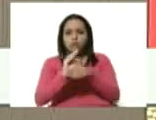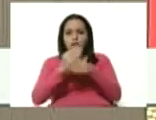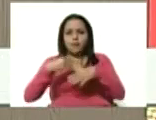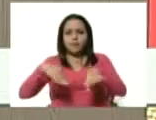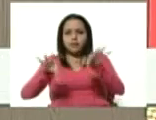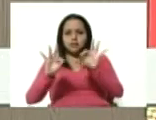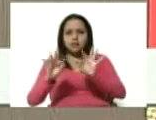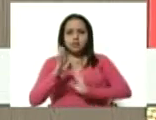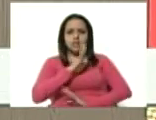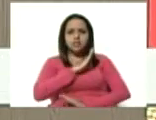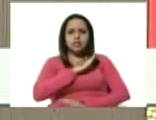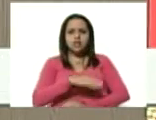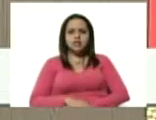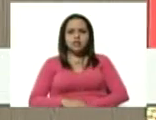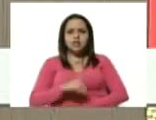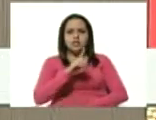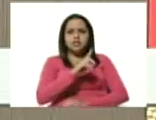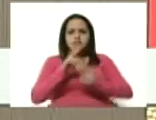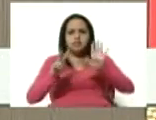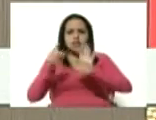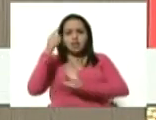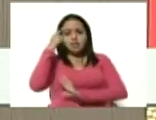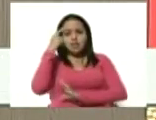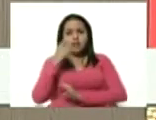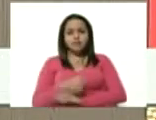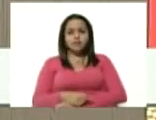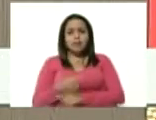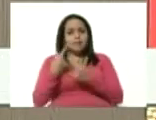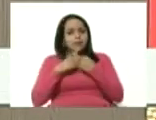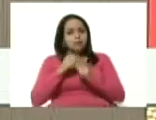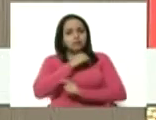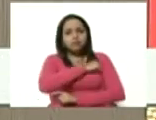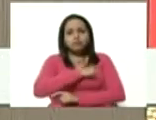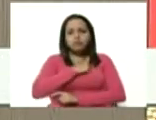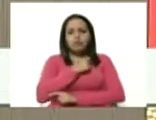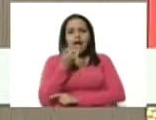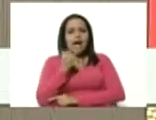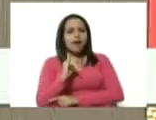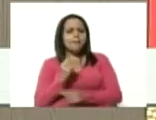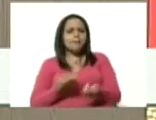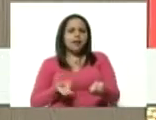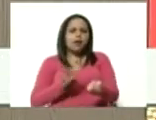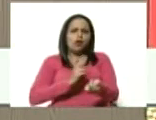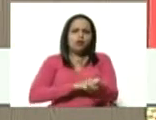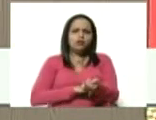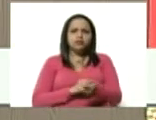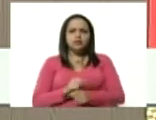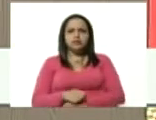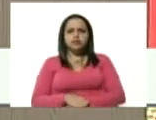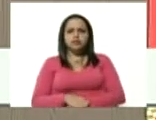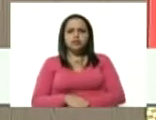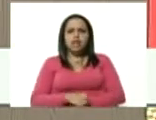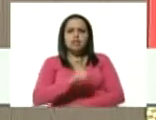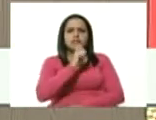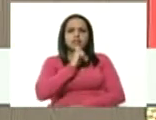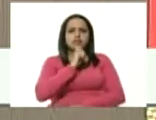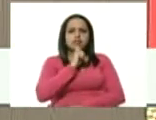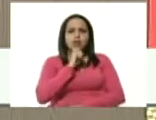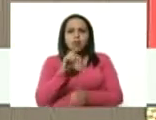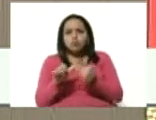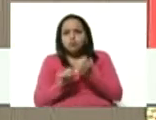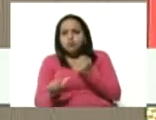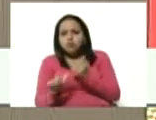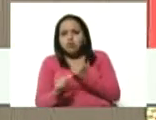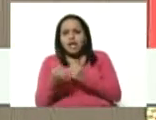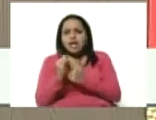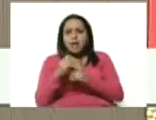permaneció durante 17 días, pero lamentándolo mucho se complicó con una insuficiencia renal y